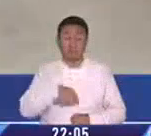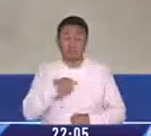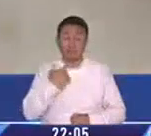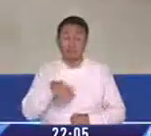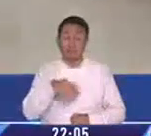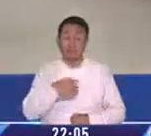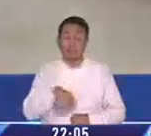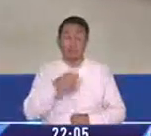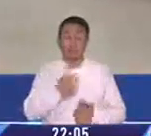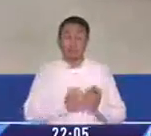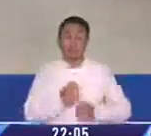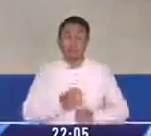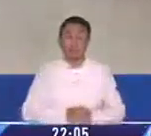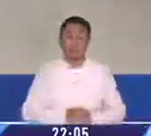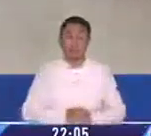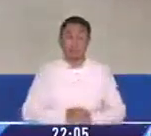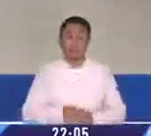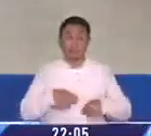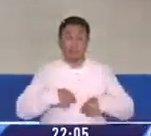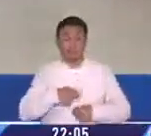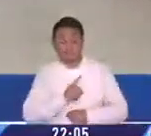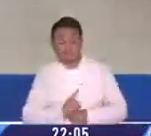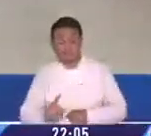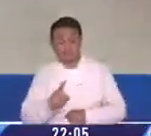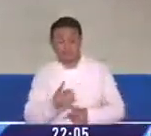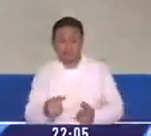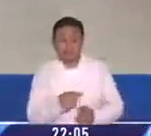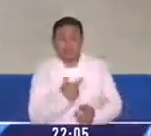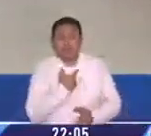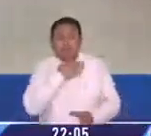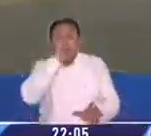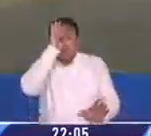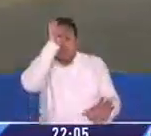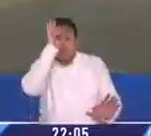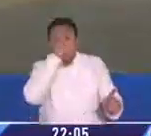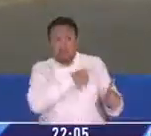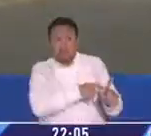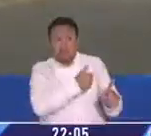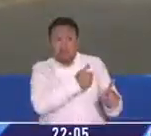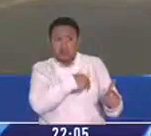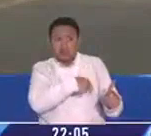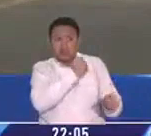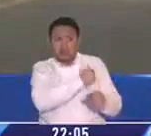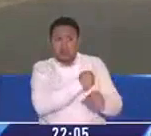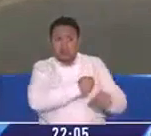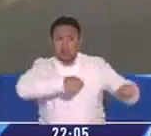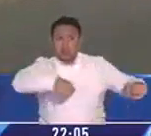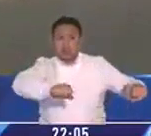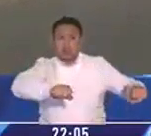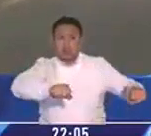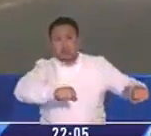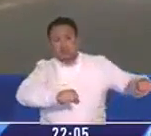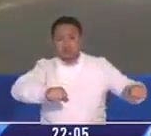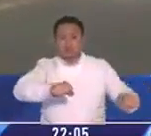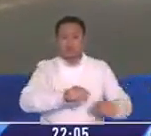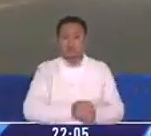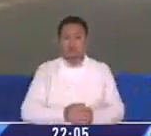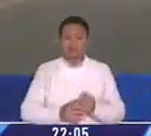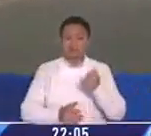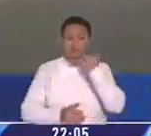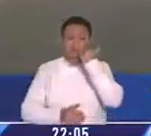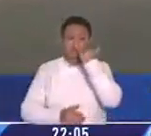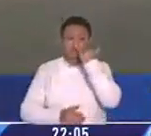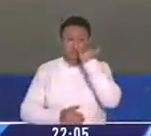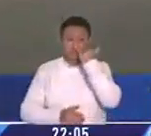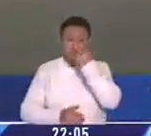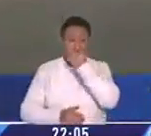la verdad. Ya no se puede andar. No sabría por qué le habrán hecho eso, que él trabajaba. Si él se dedicaba a eso, a manejar motos, en eso él